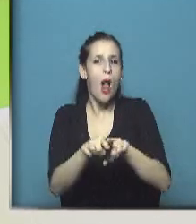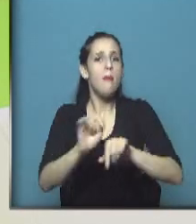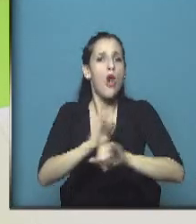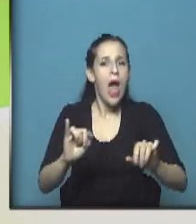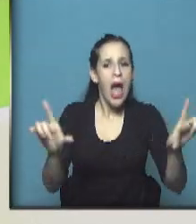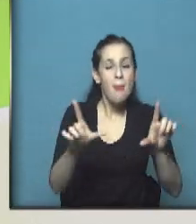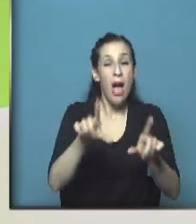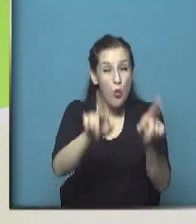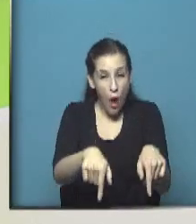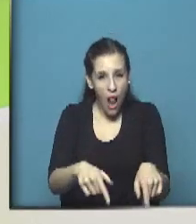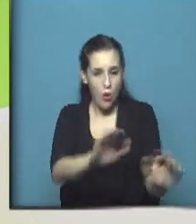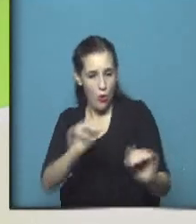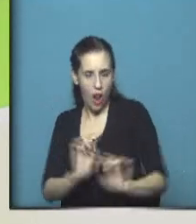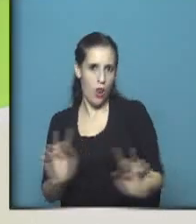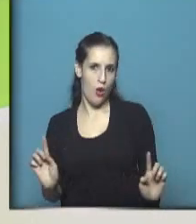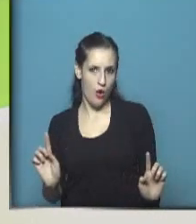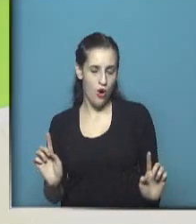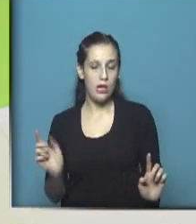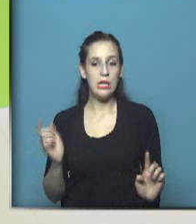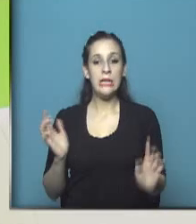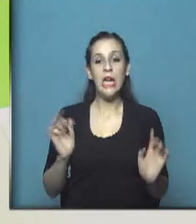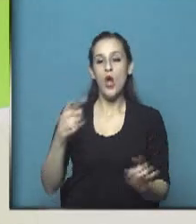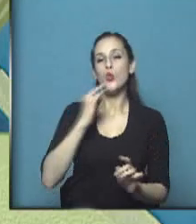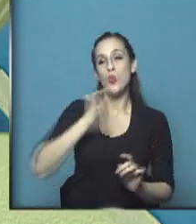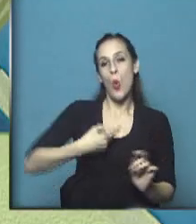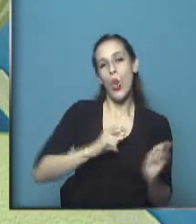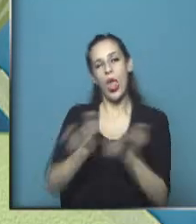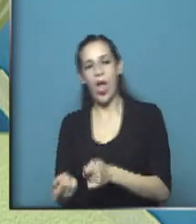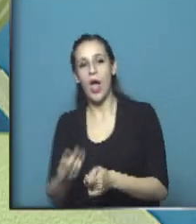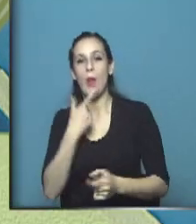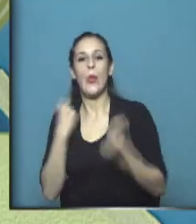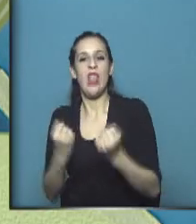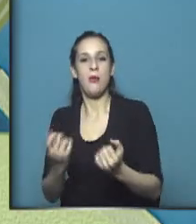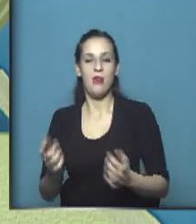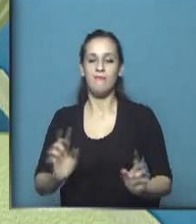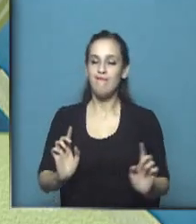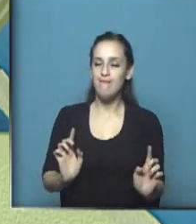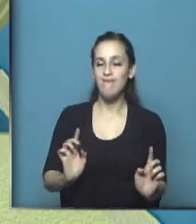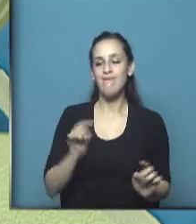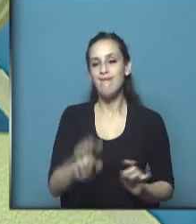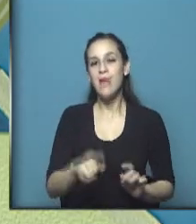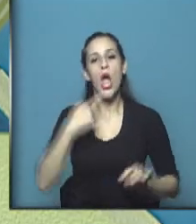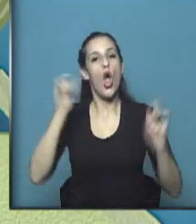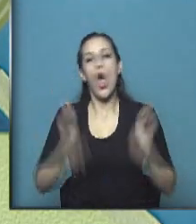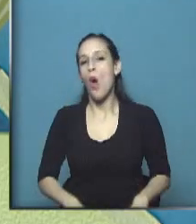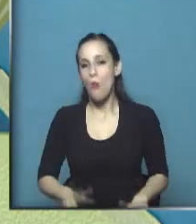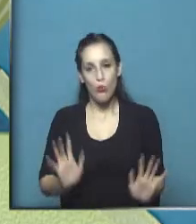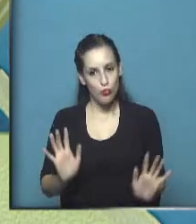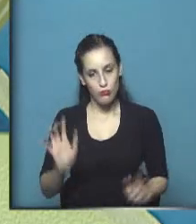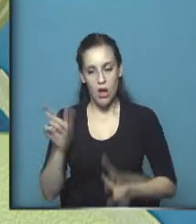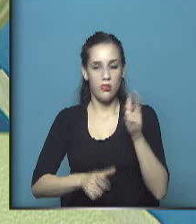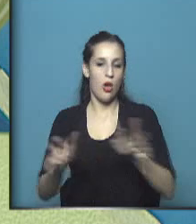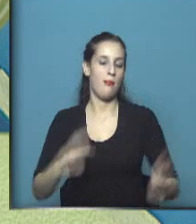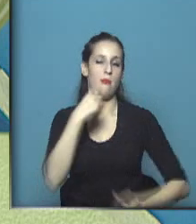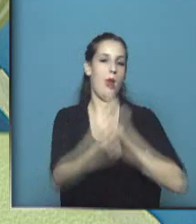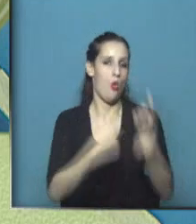que nos enseñan todos los días. Por eso entonces voy a tomar vitamina. No, esa es, por eso te lo digo, porque es muy común en, obvio, la consulta. En general,